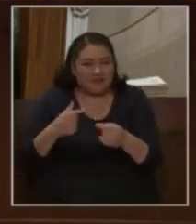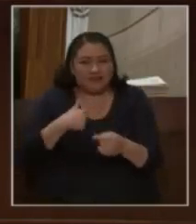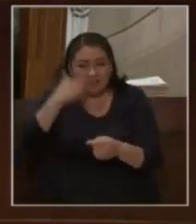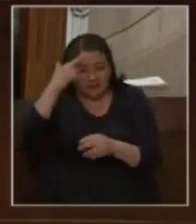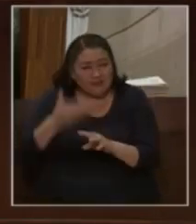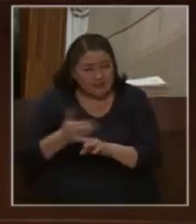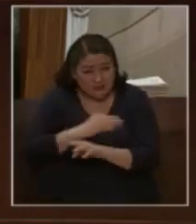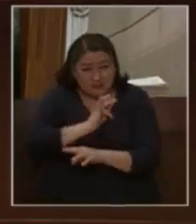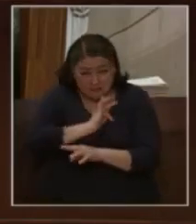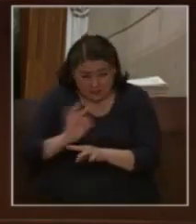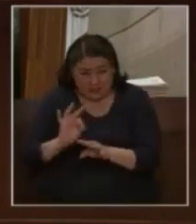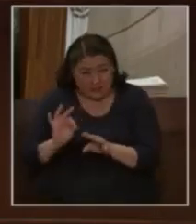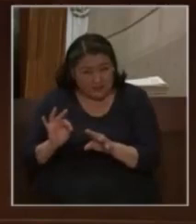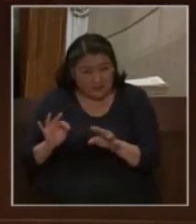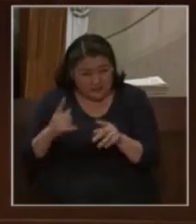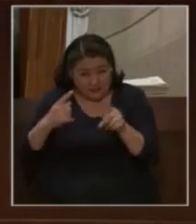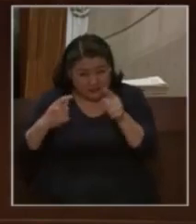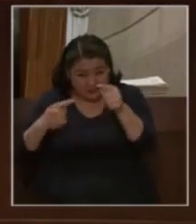algunas.